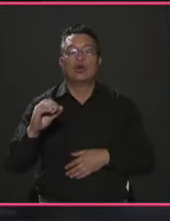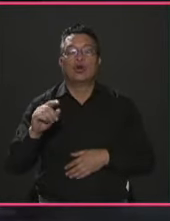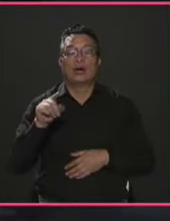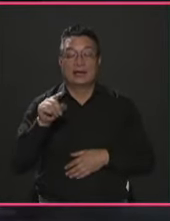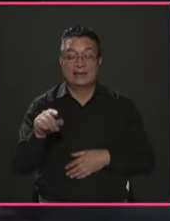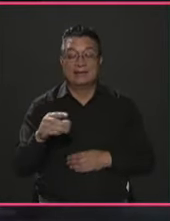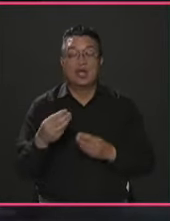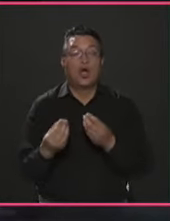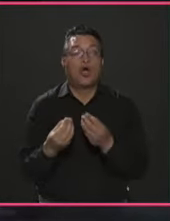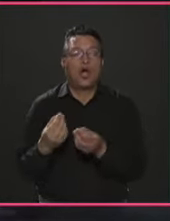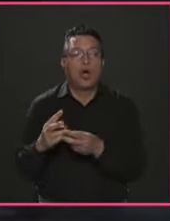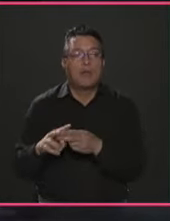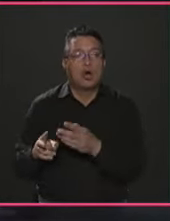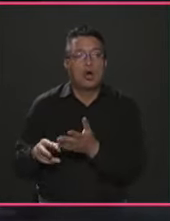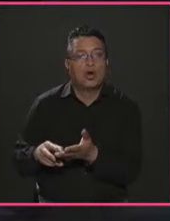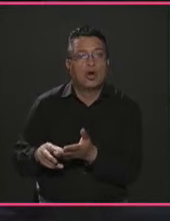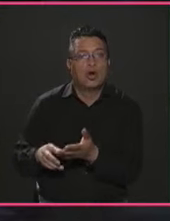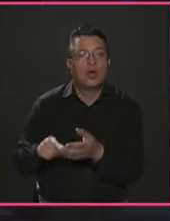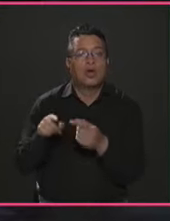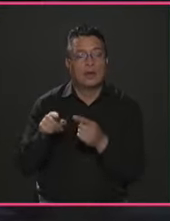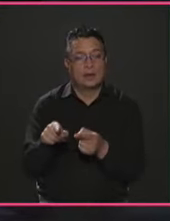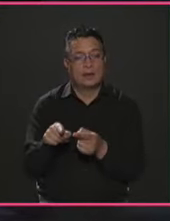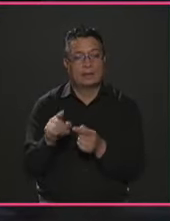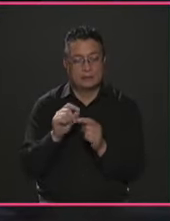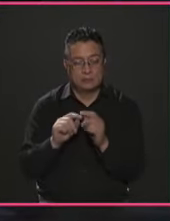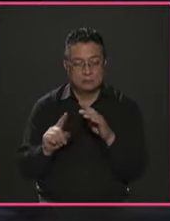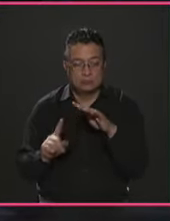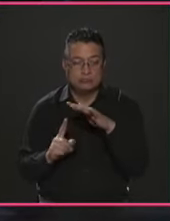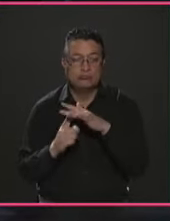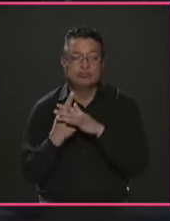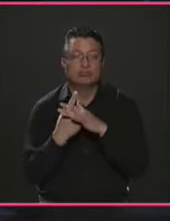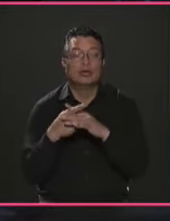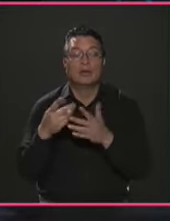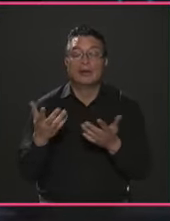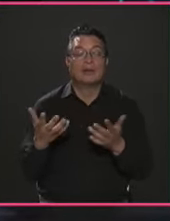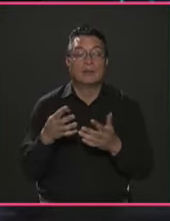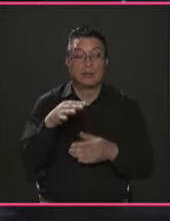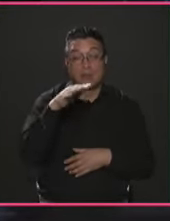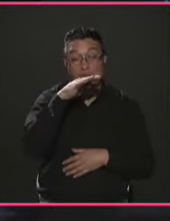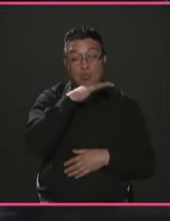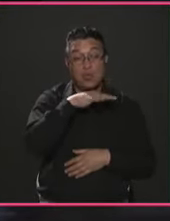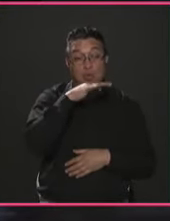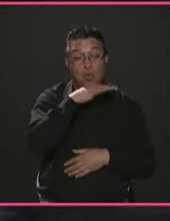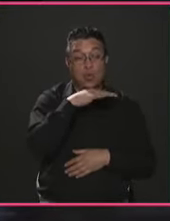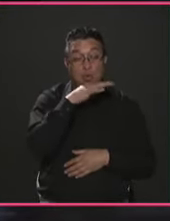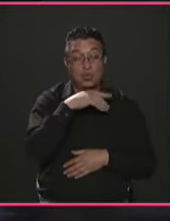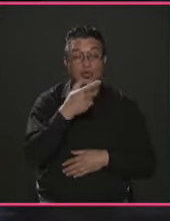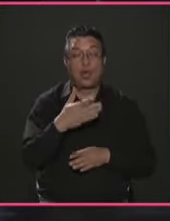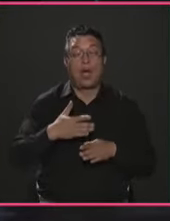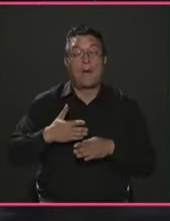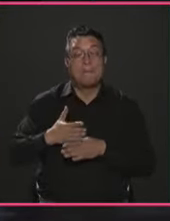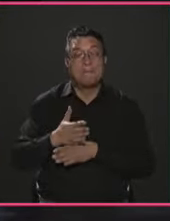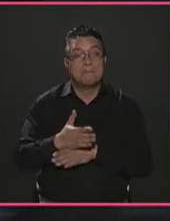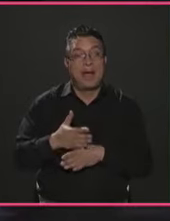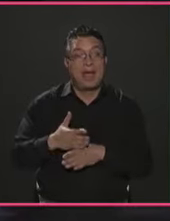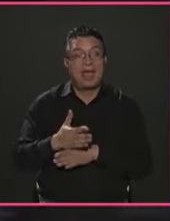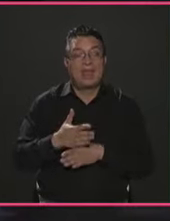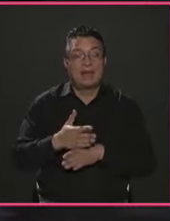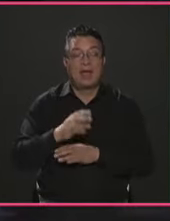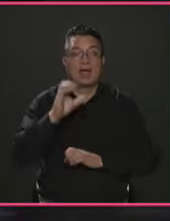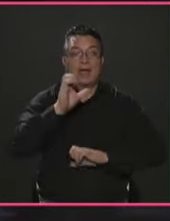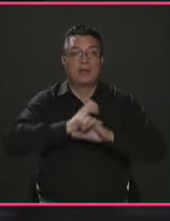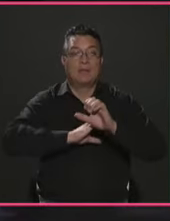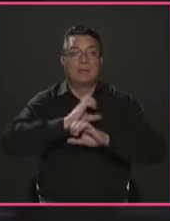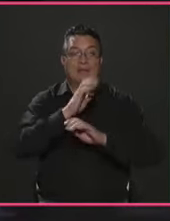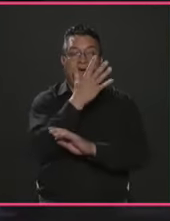que surge de el uso de la madera o de la industria